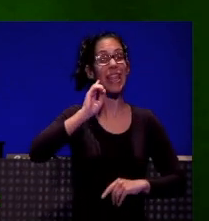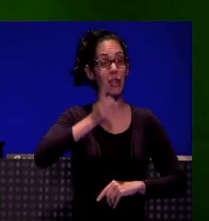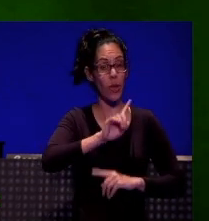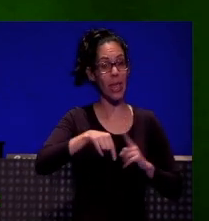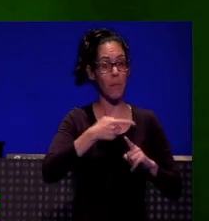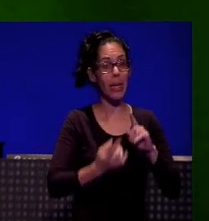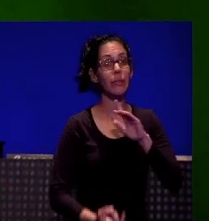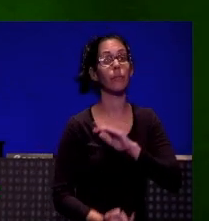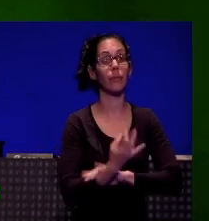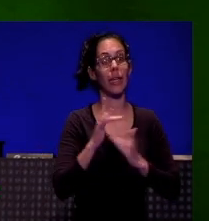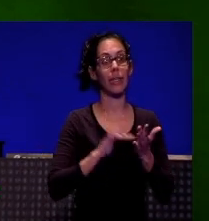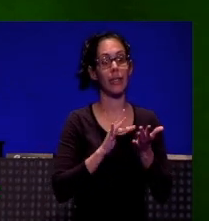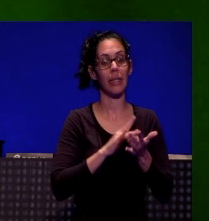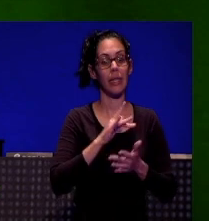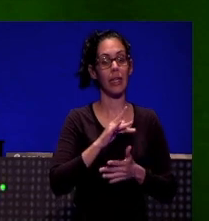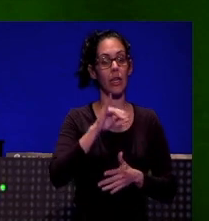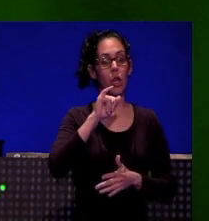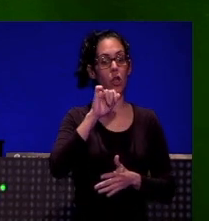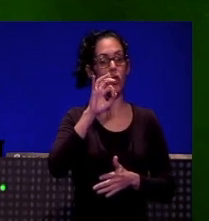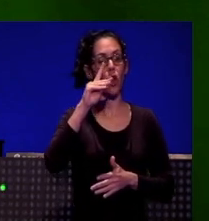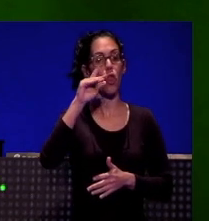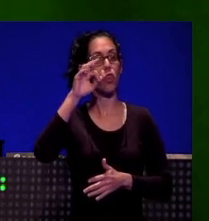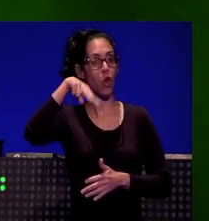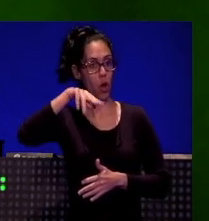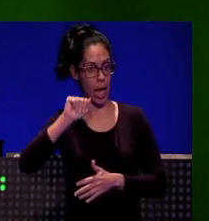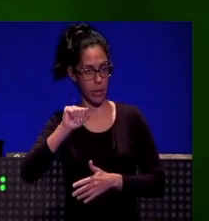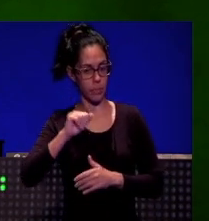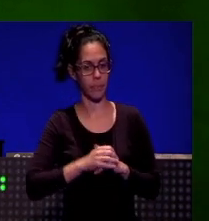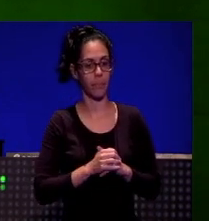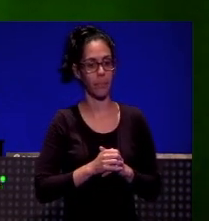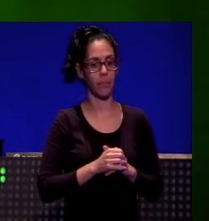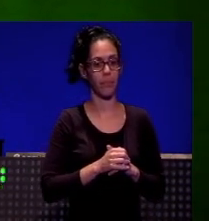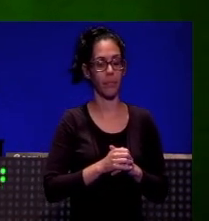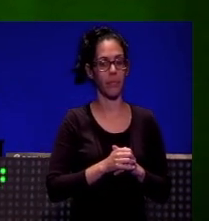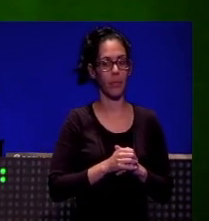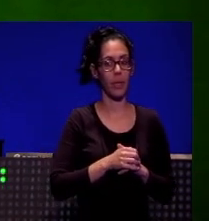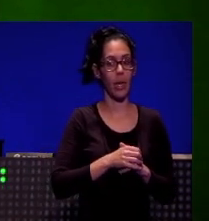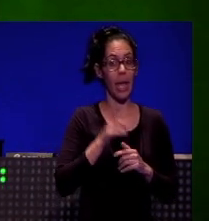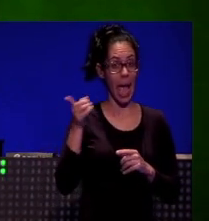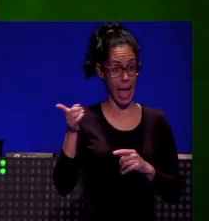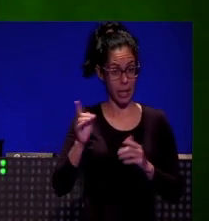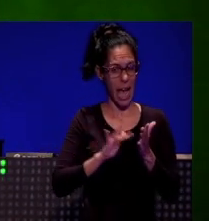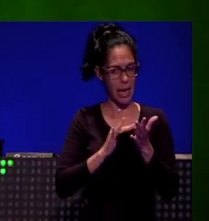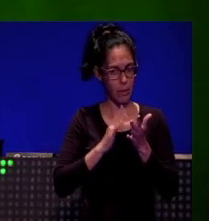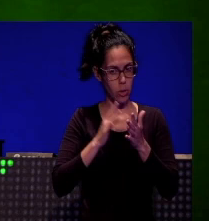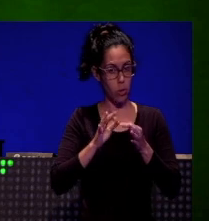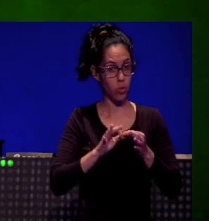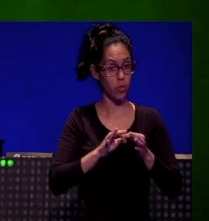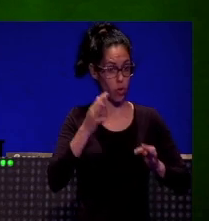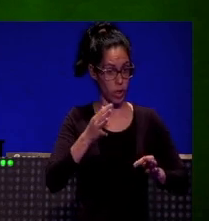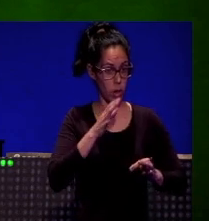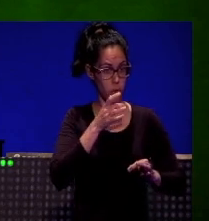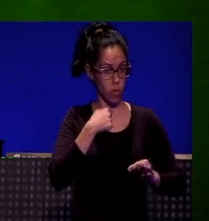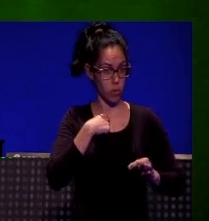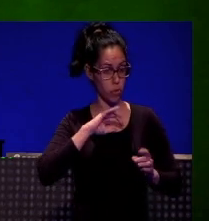de la revista yo dona que creo que todos recordamos una anécdota rápida me llevé un viaje en un sorteo de la revista y no pude materializar lo porque tenía